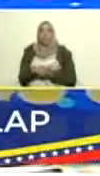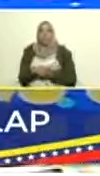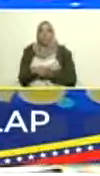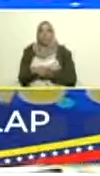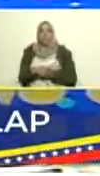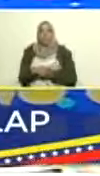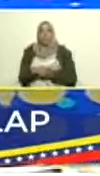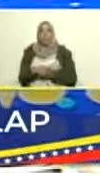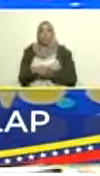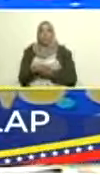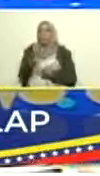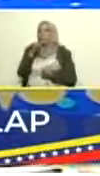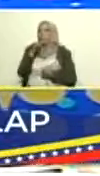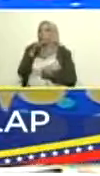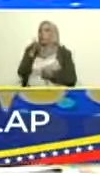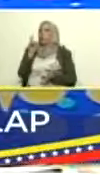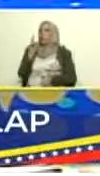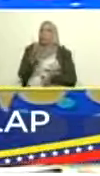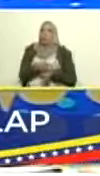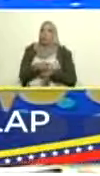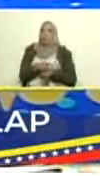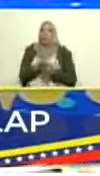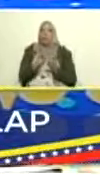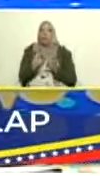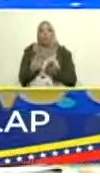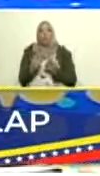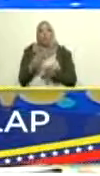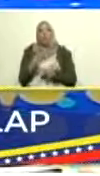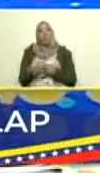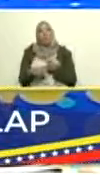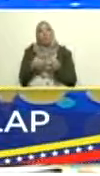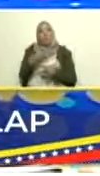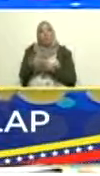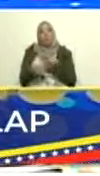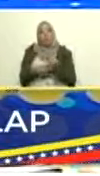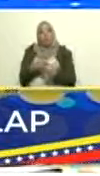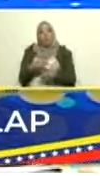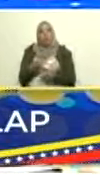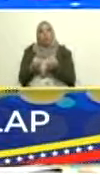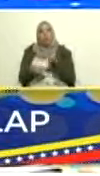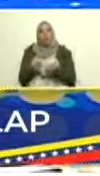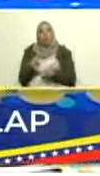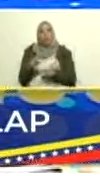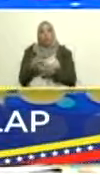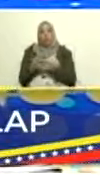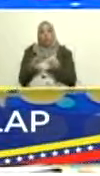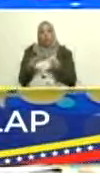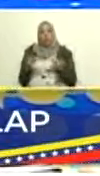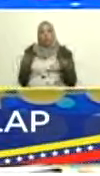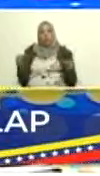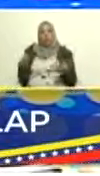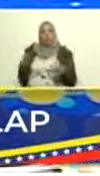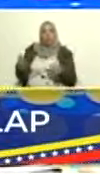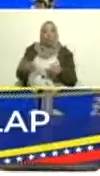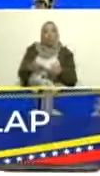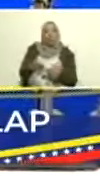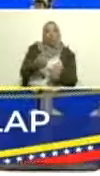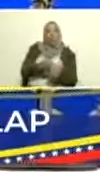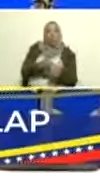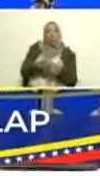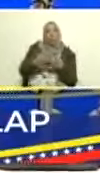al ministro de Agricultura por articular la producción con los productores de la tierra, del campo, con la